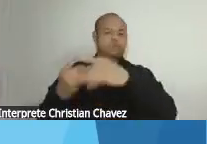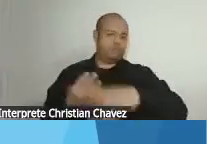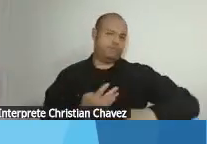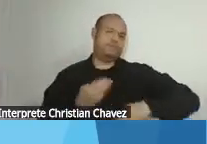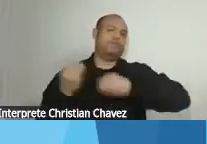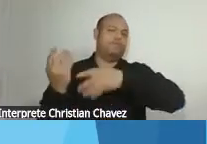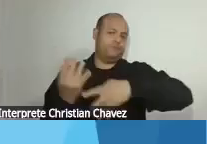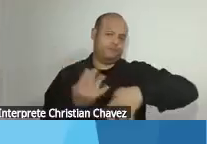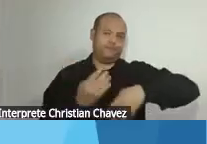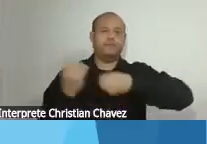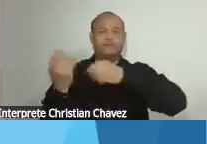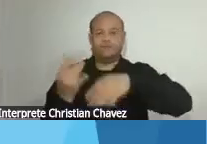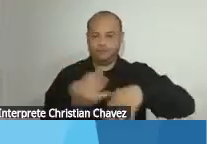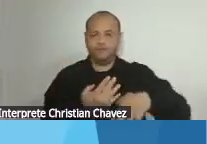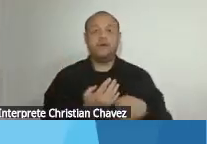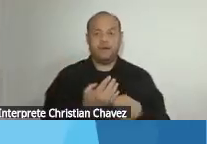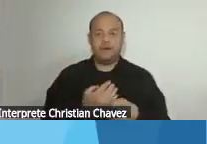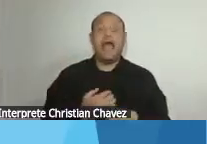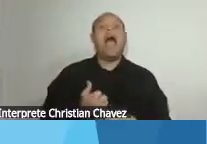¿Sale?